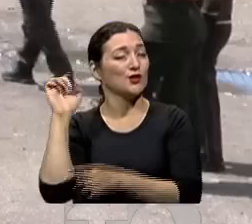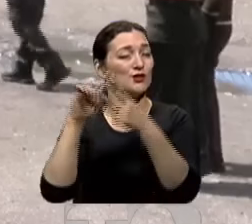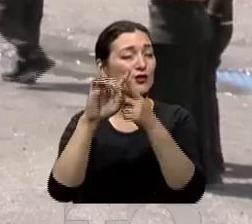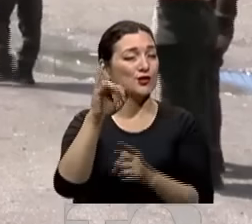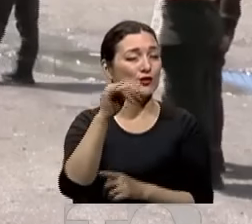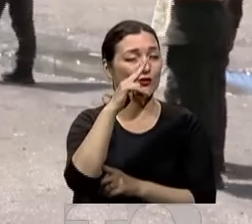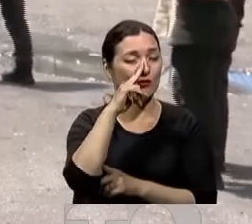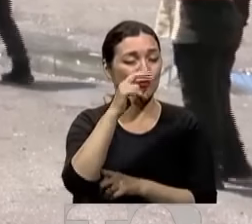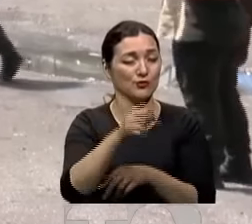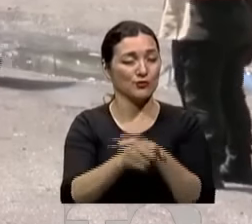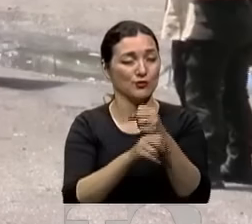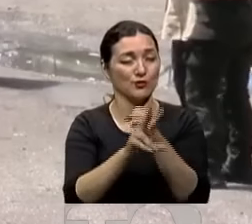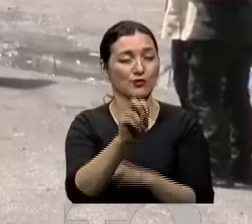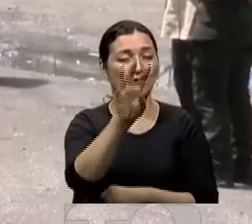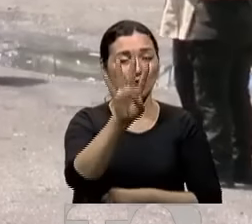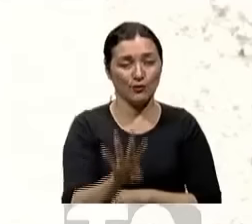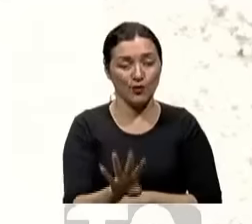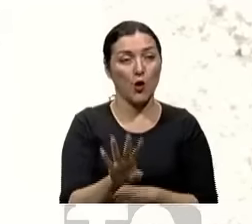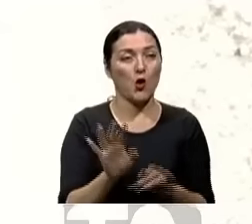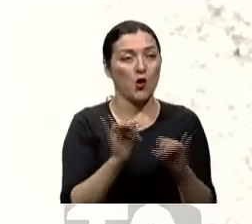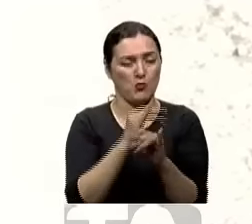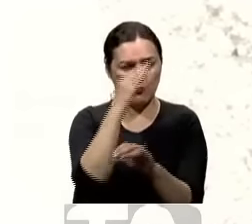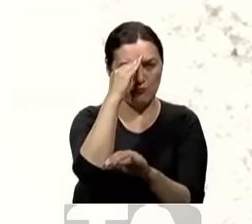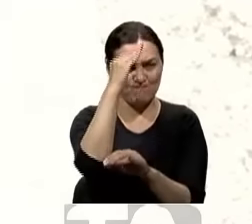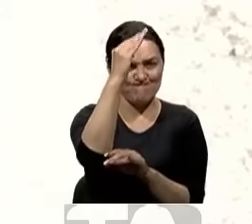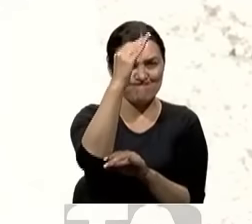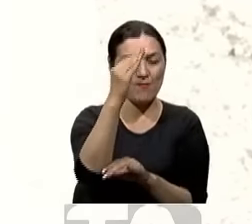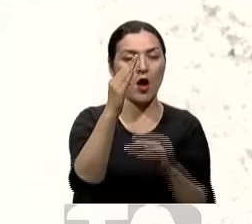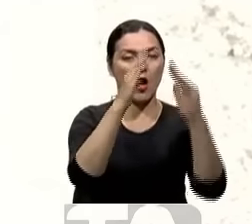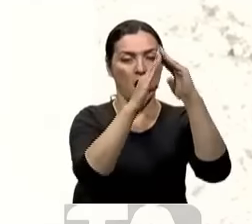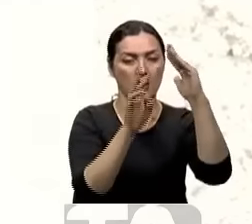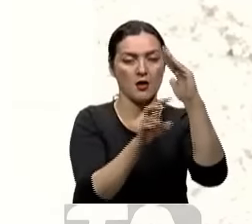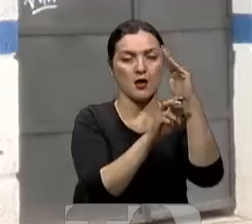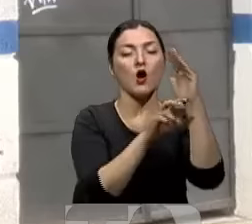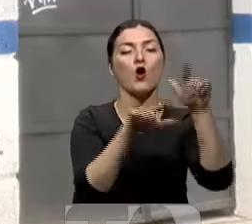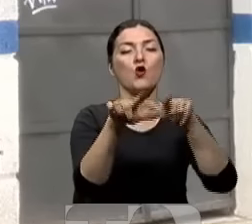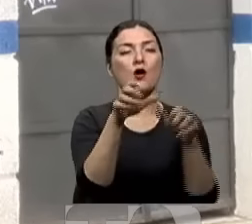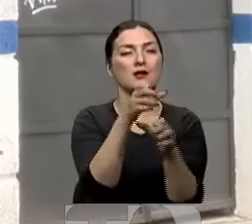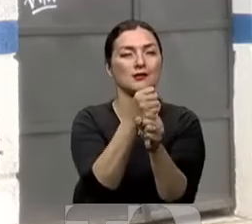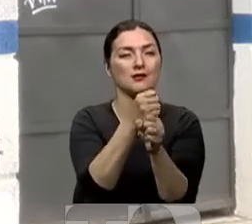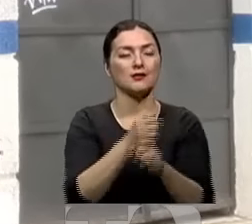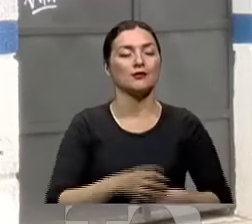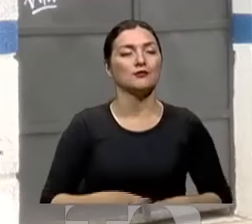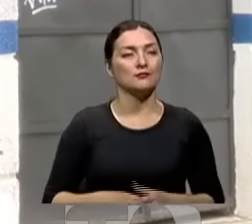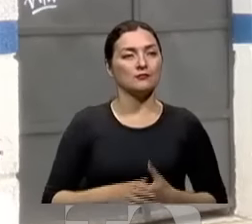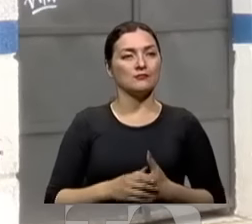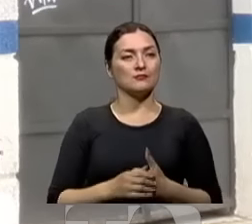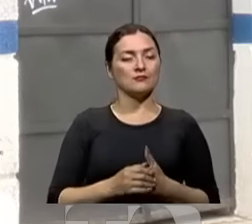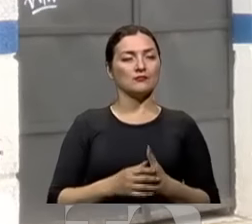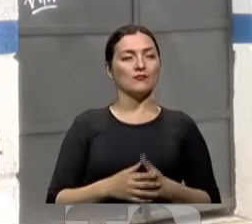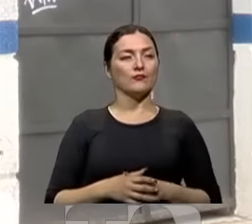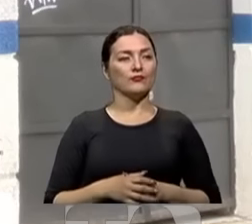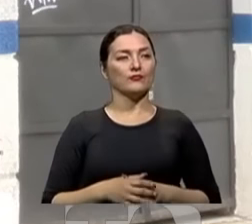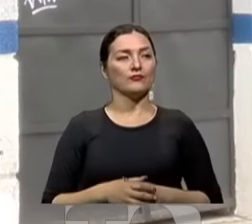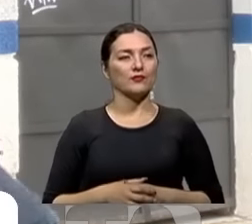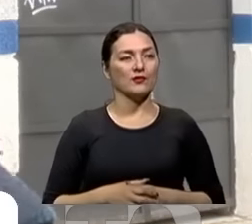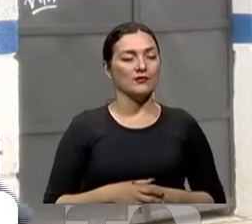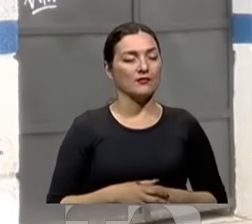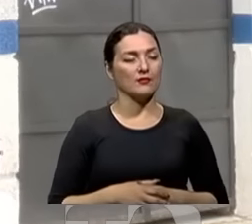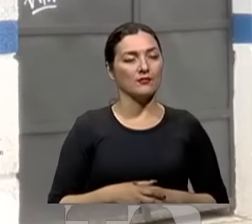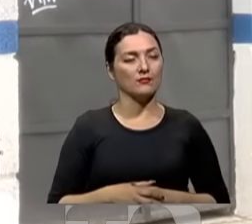año. Por ello, la institución busca convertir 6 UPC en puntos seguros. Aquí es en donde se va a concentrar todas